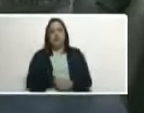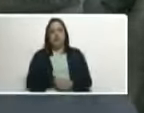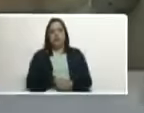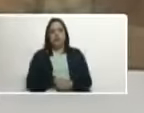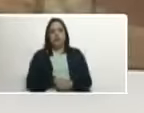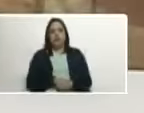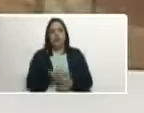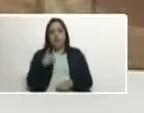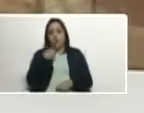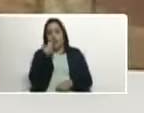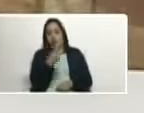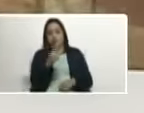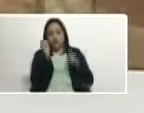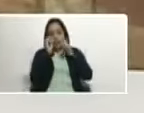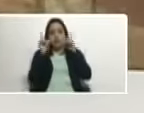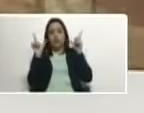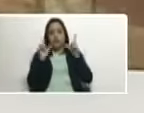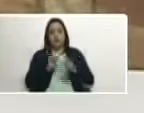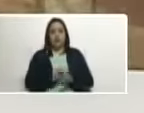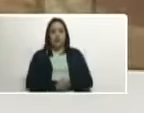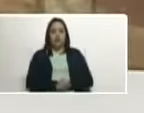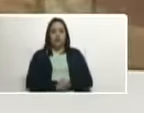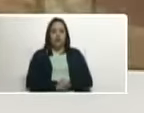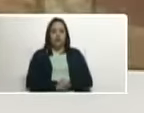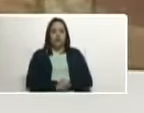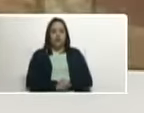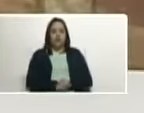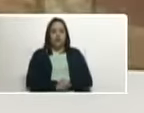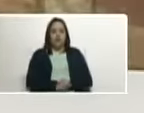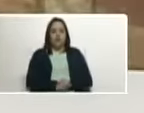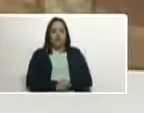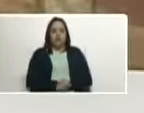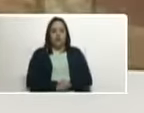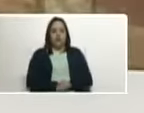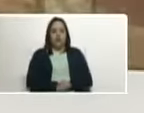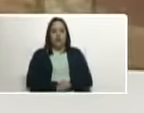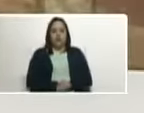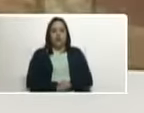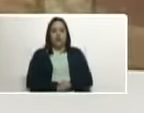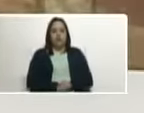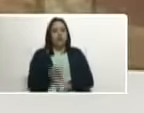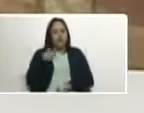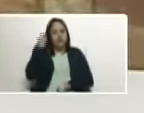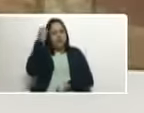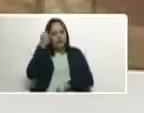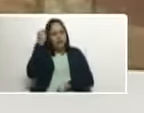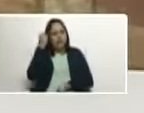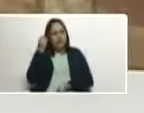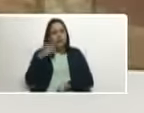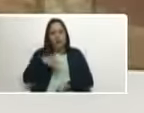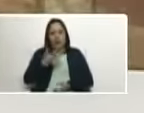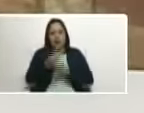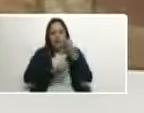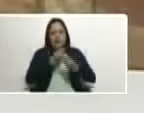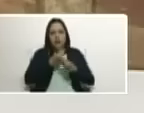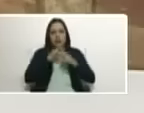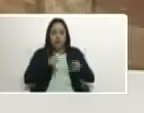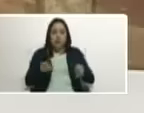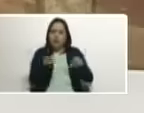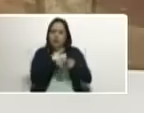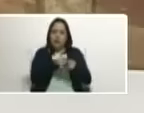Le digo que sorprendente, aunque yo me la olía, pero fue sorprendente.